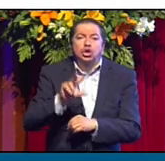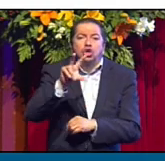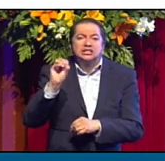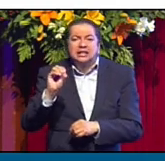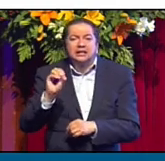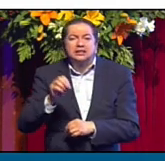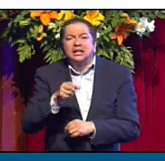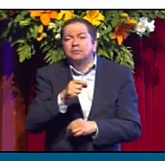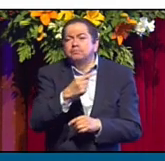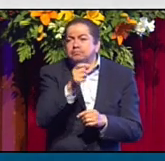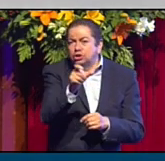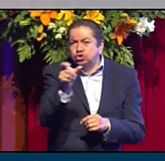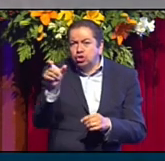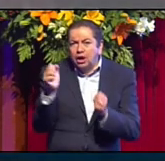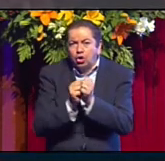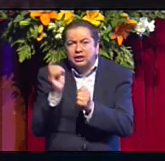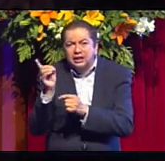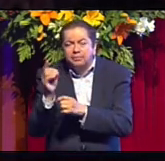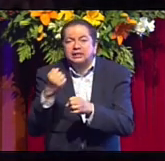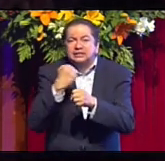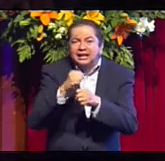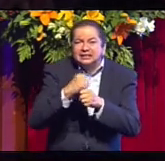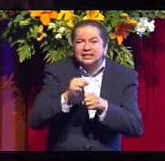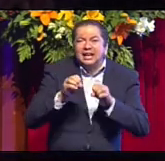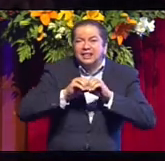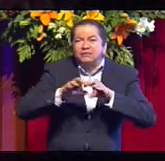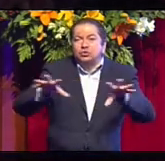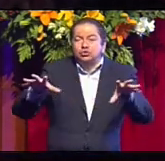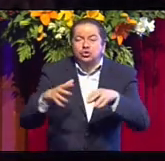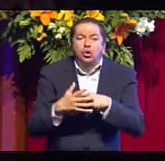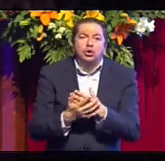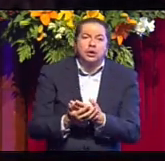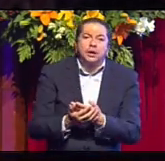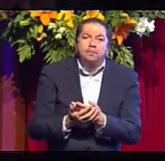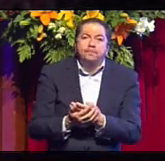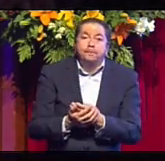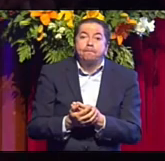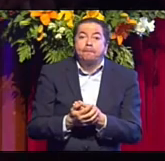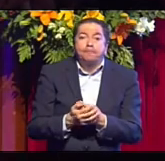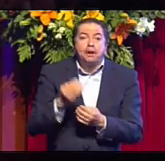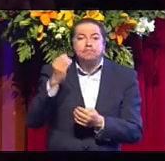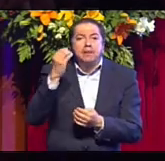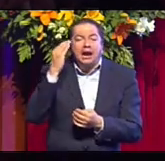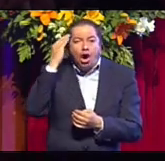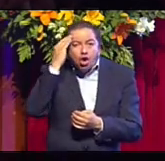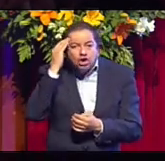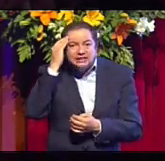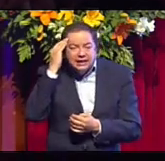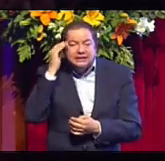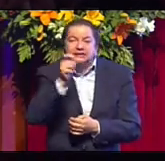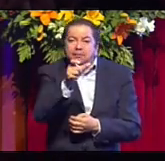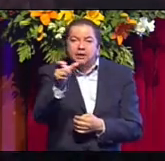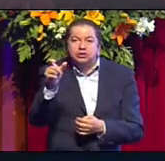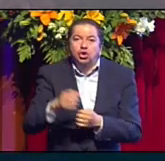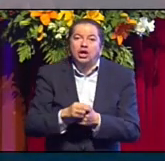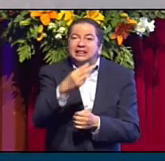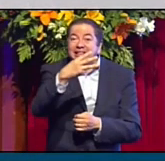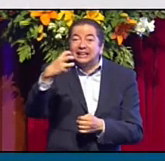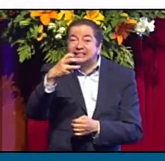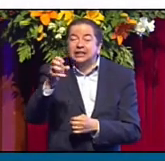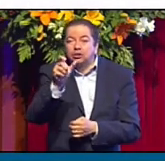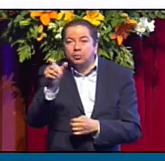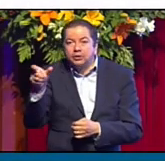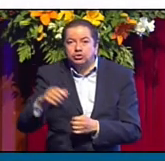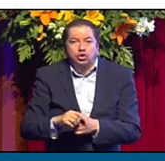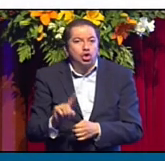80 discapacitados en diferentes actividades, talleres de difusión para concientizar a la comuna, 300 beneficiados. No